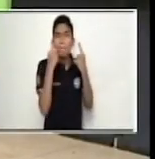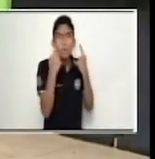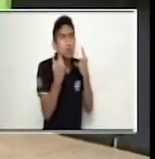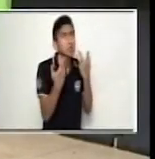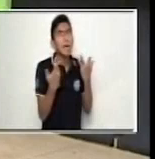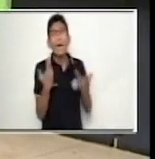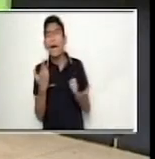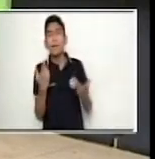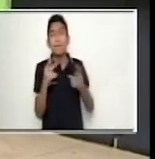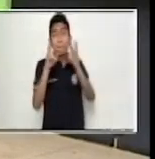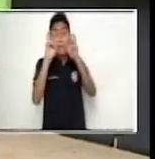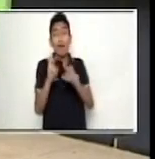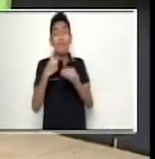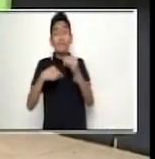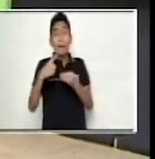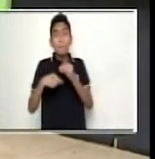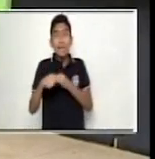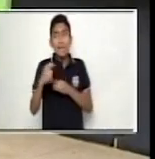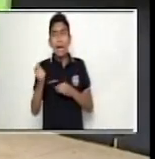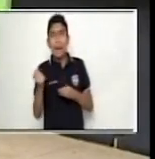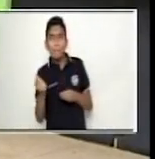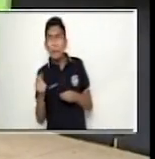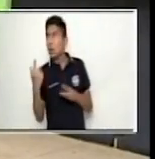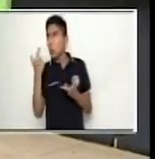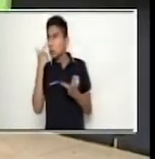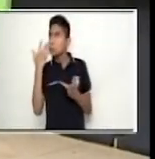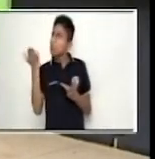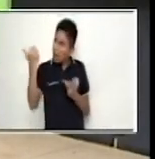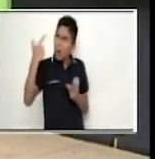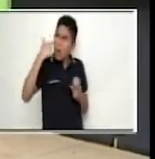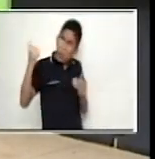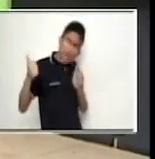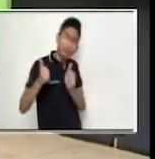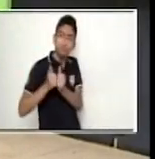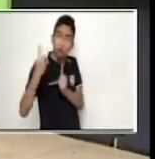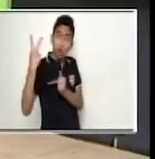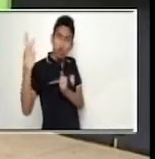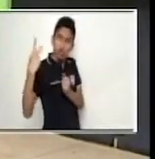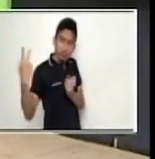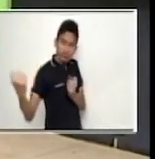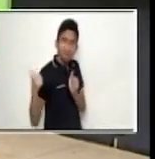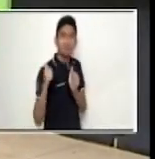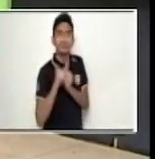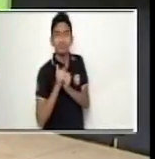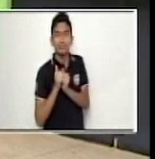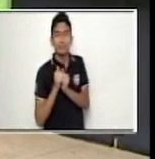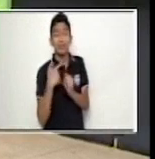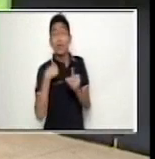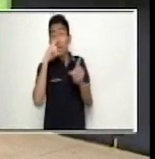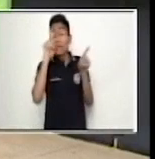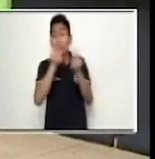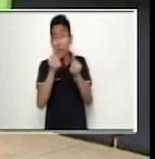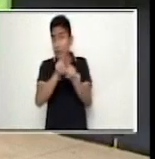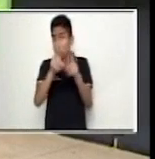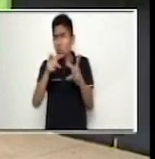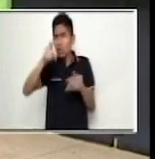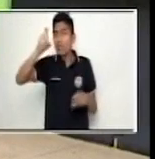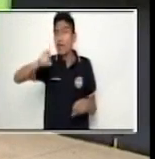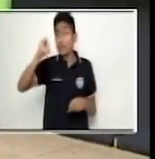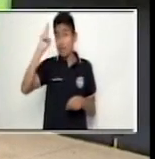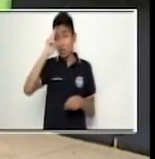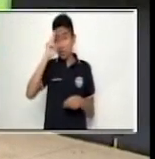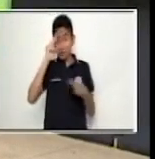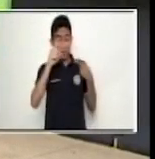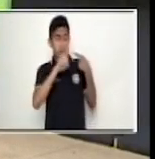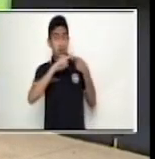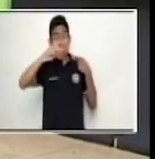tu familia o un amigo para jugar este juego. Debes de recordar que el minuendo debe de